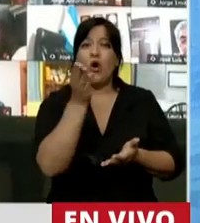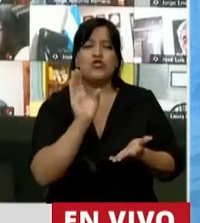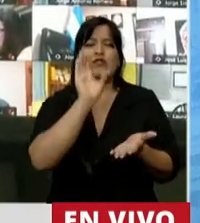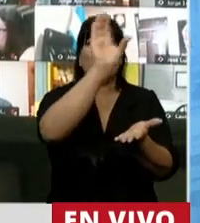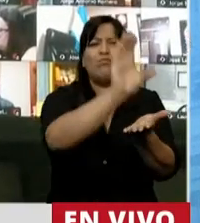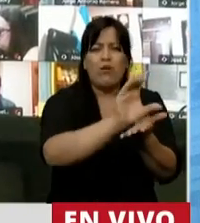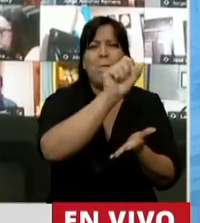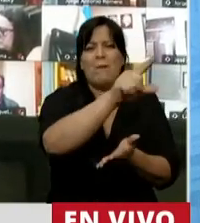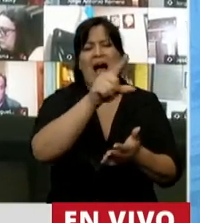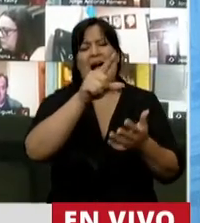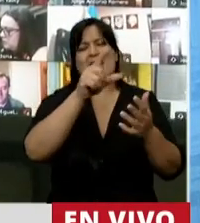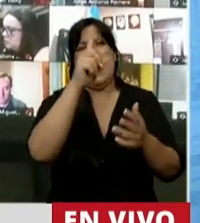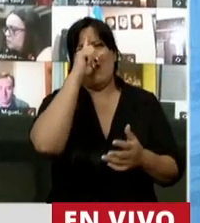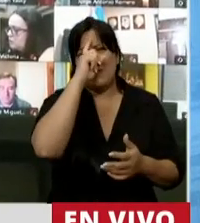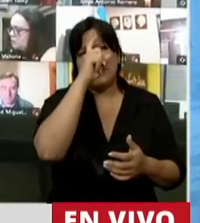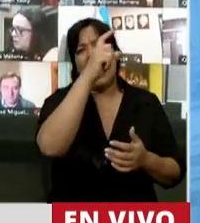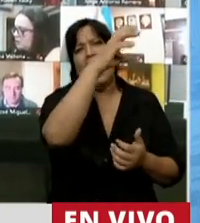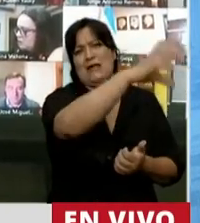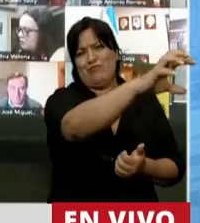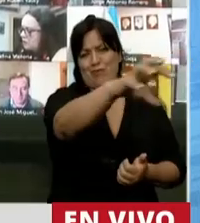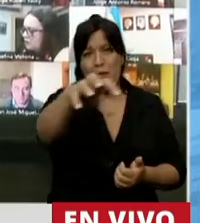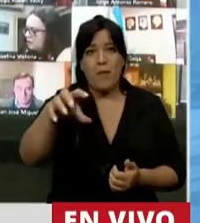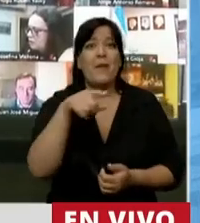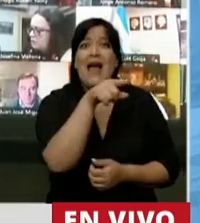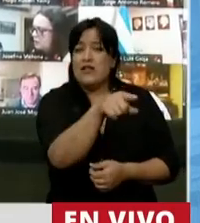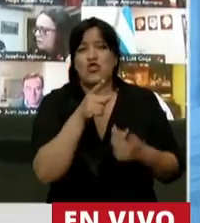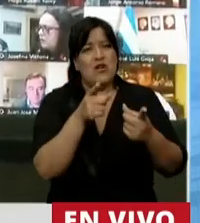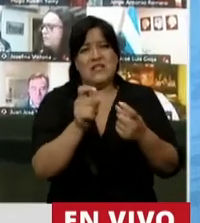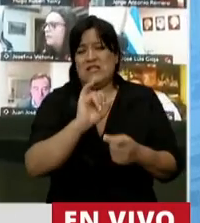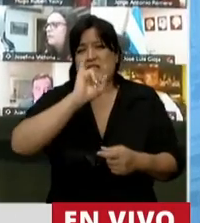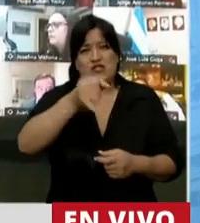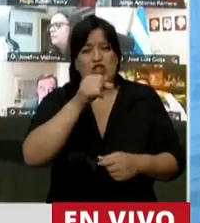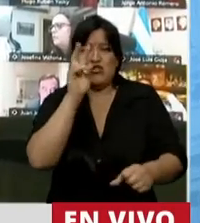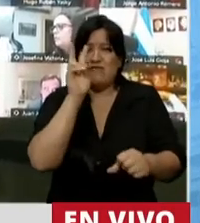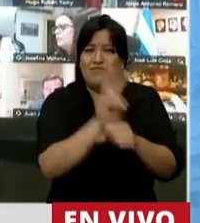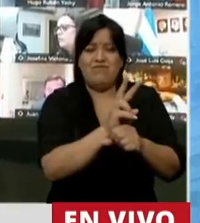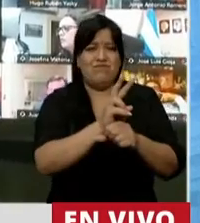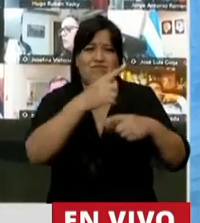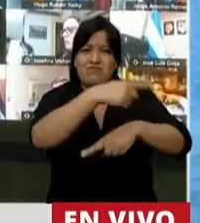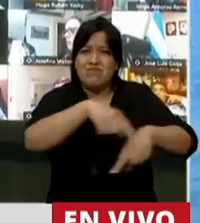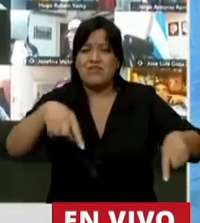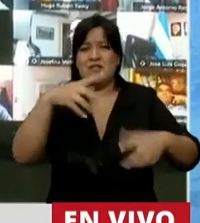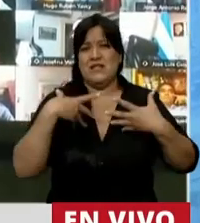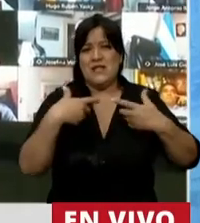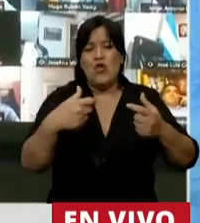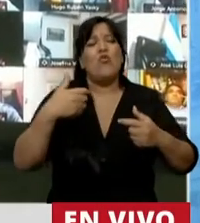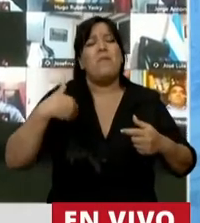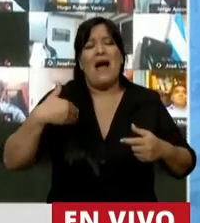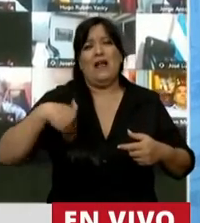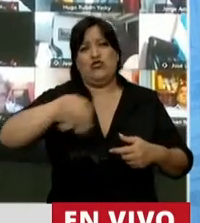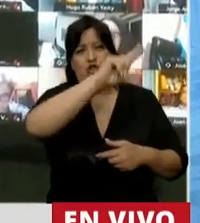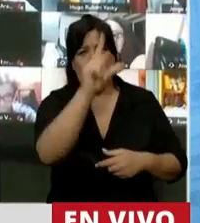sistema de salud. Será fundamental para poder seguir sosteniendo los efectores de salud a lo largo y ancho del